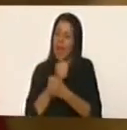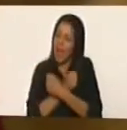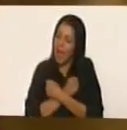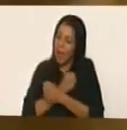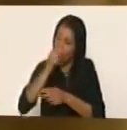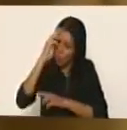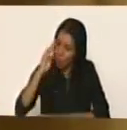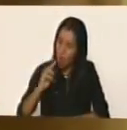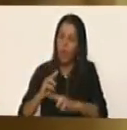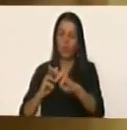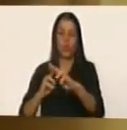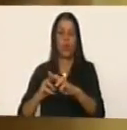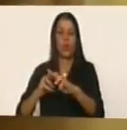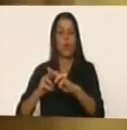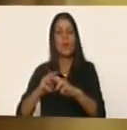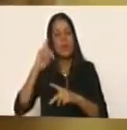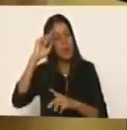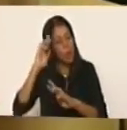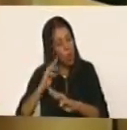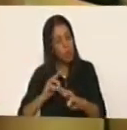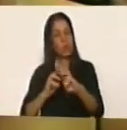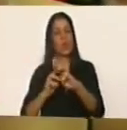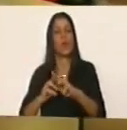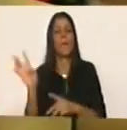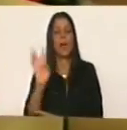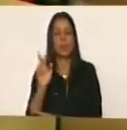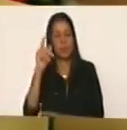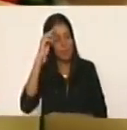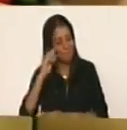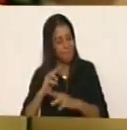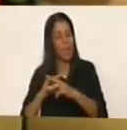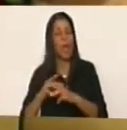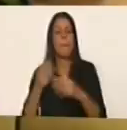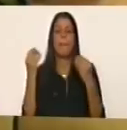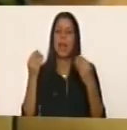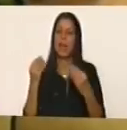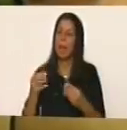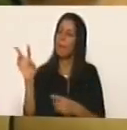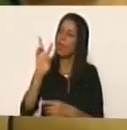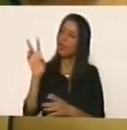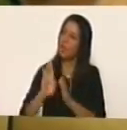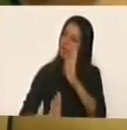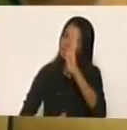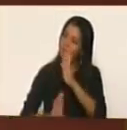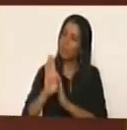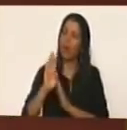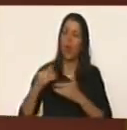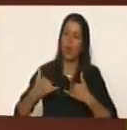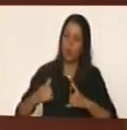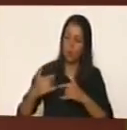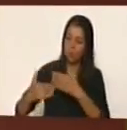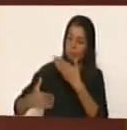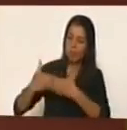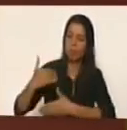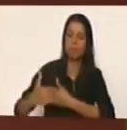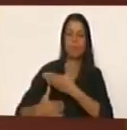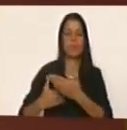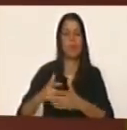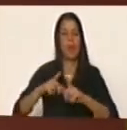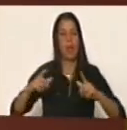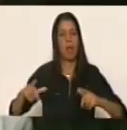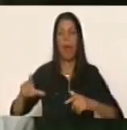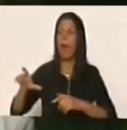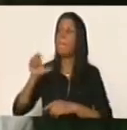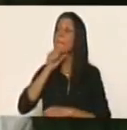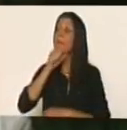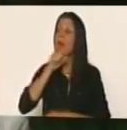su memoria y nosotros tenemos que ser cada día mejores para que la patria venezolana siga rindiendo frutos valientes como el que esas mujeres nos